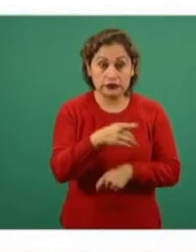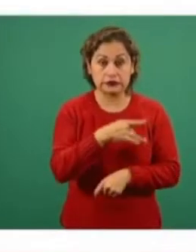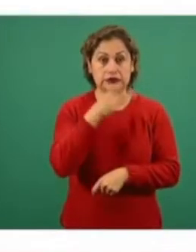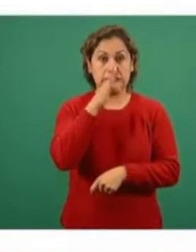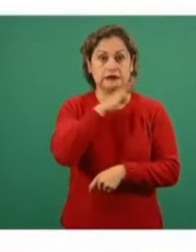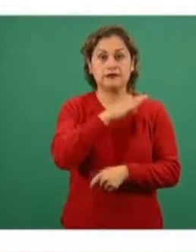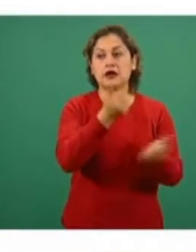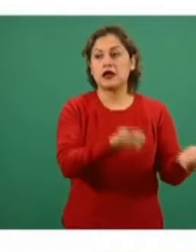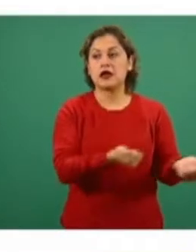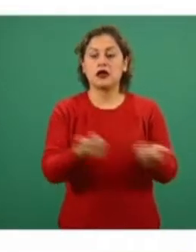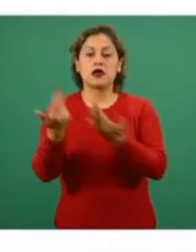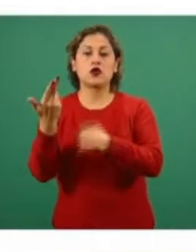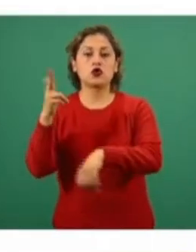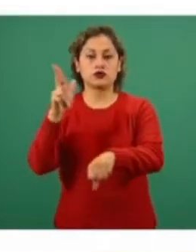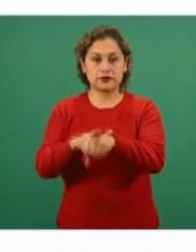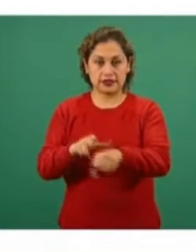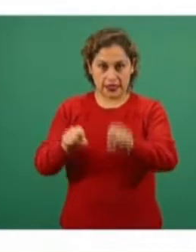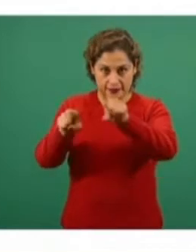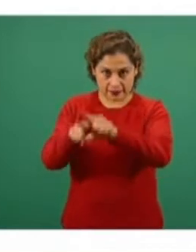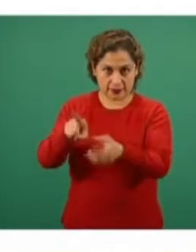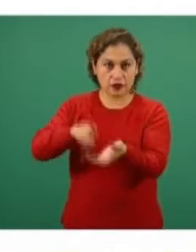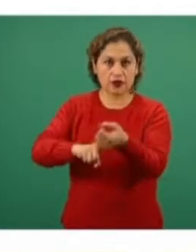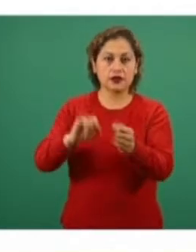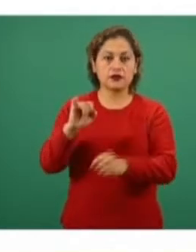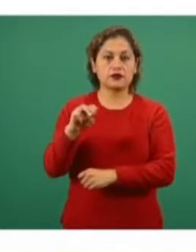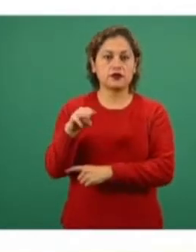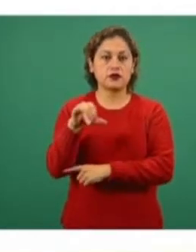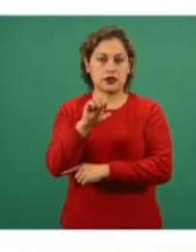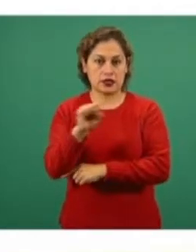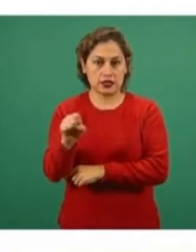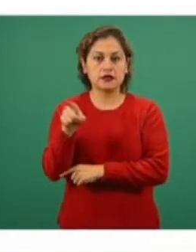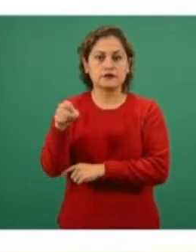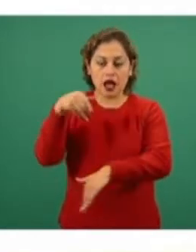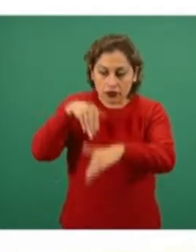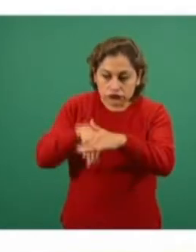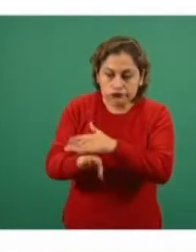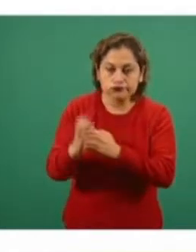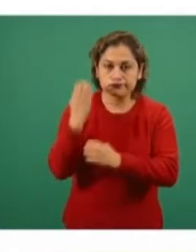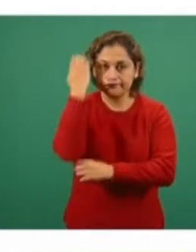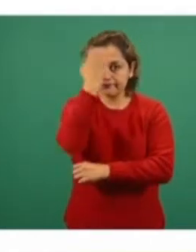al Hospital General de Zona del IMSS, y ahí se empieza el tratamiento, que es un